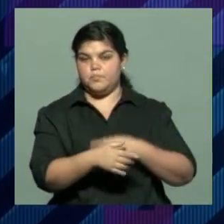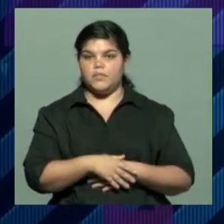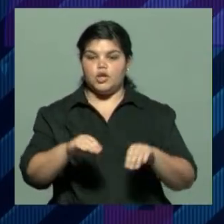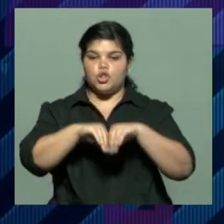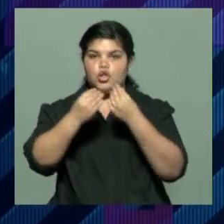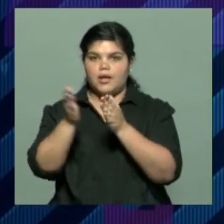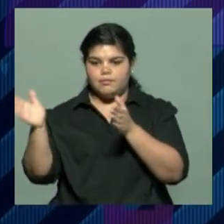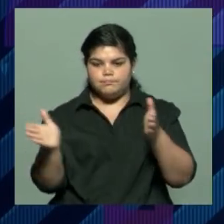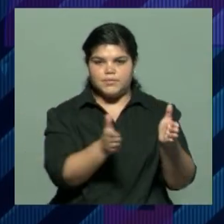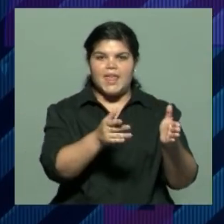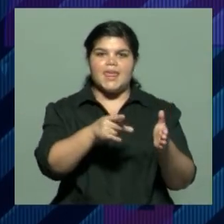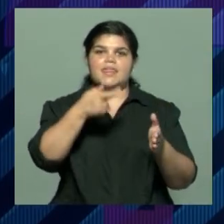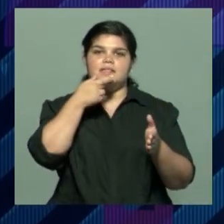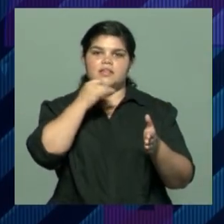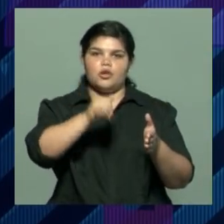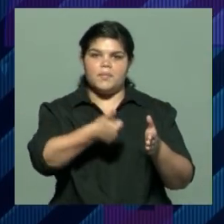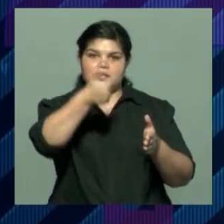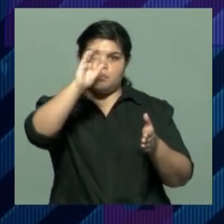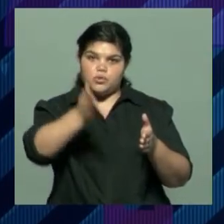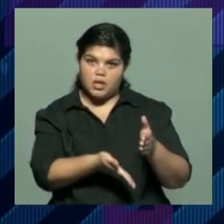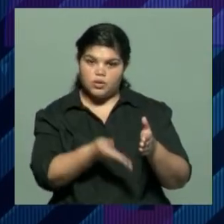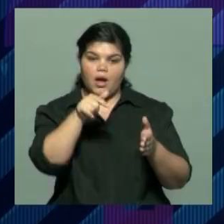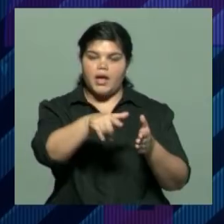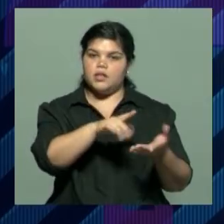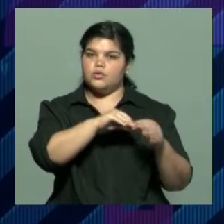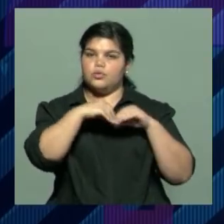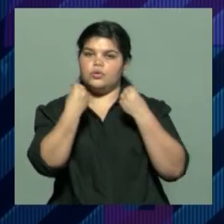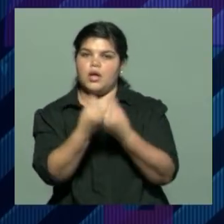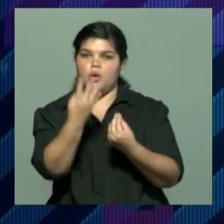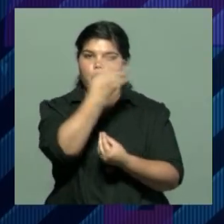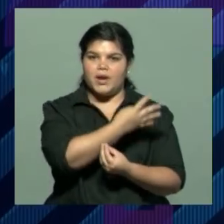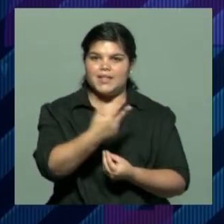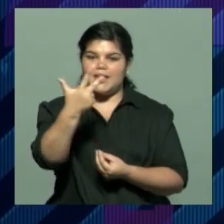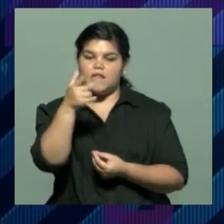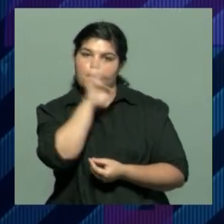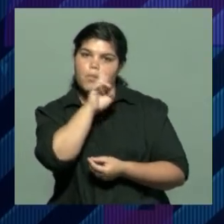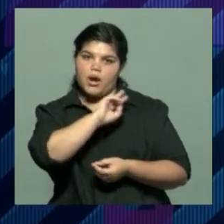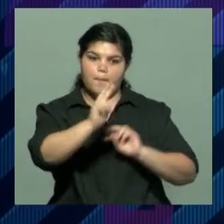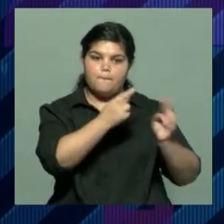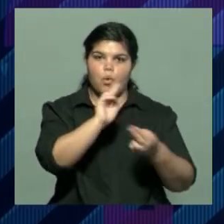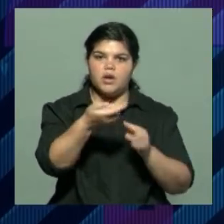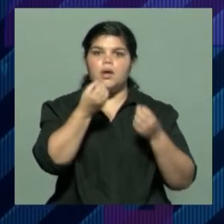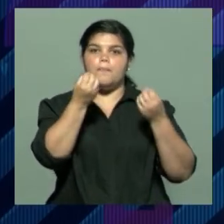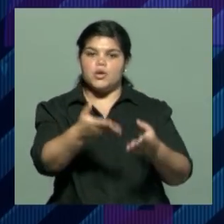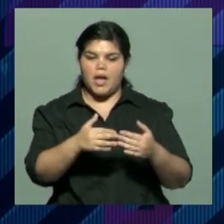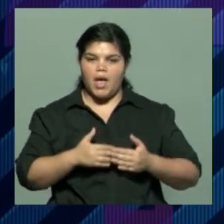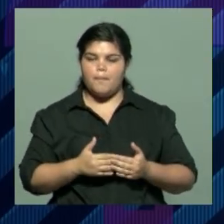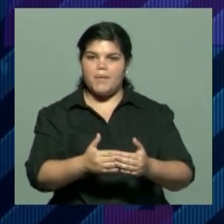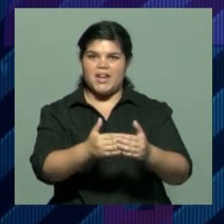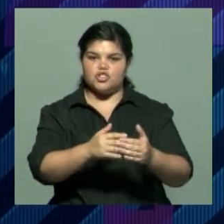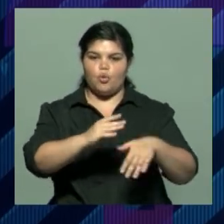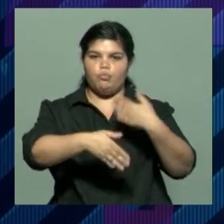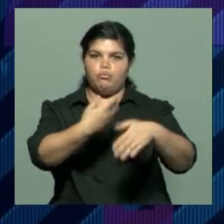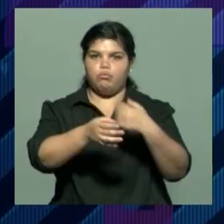el 17,6%, estamos hablando de 43 defunciones, fueron muertes por un embarazo terminado en